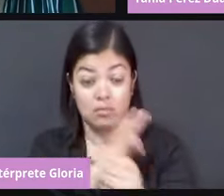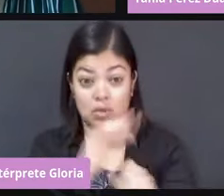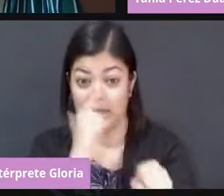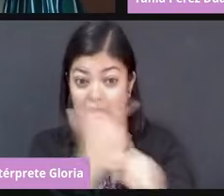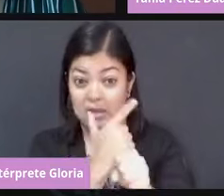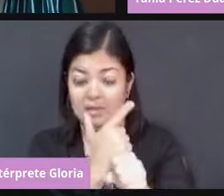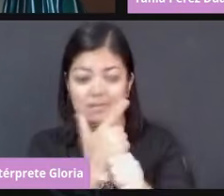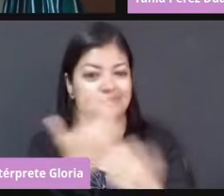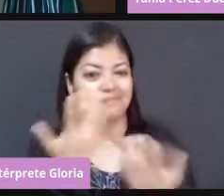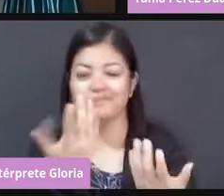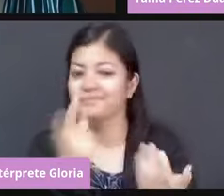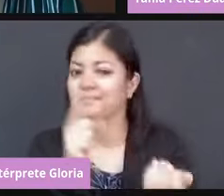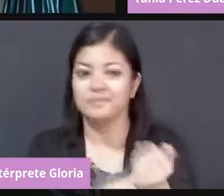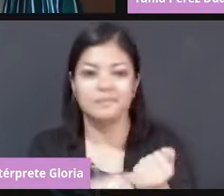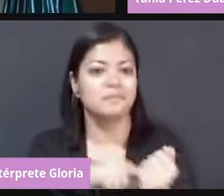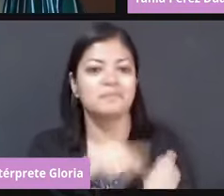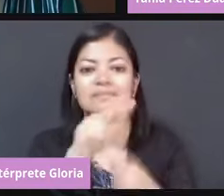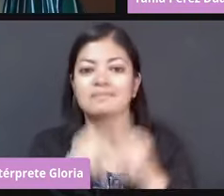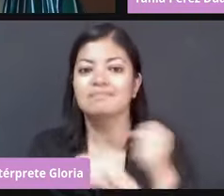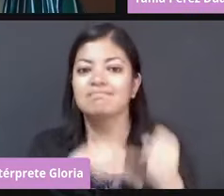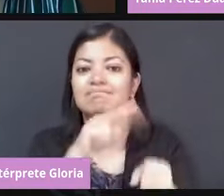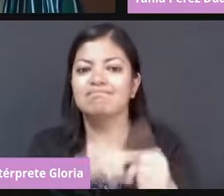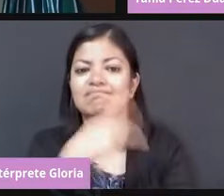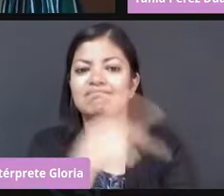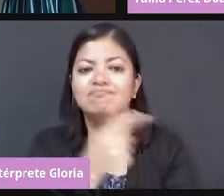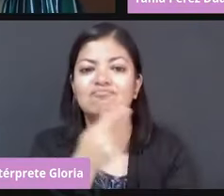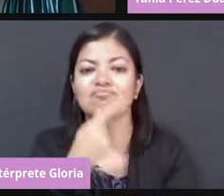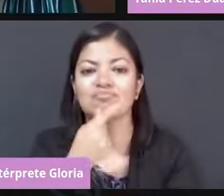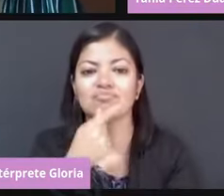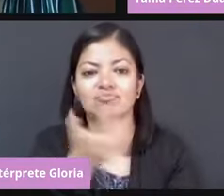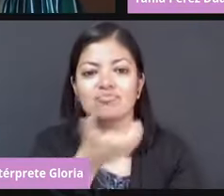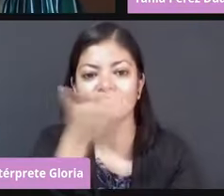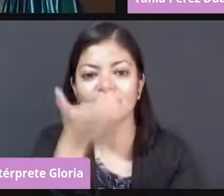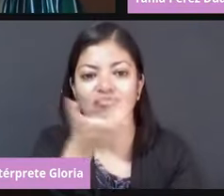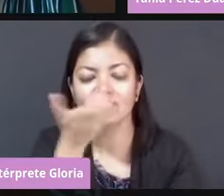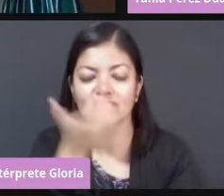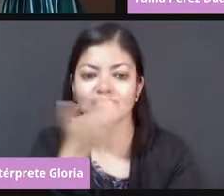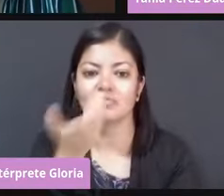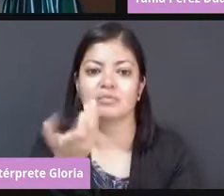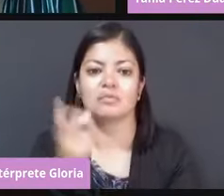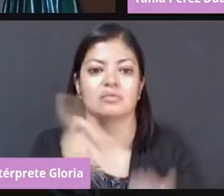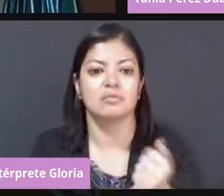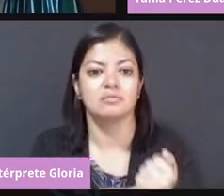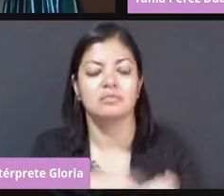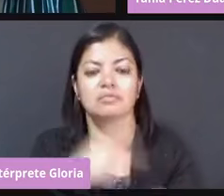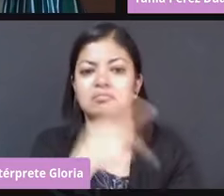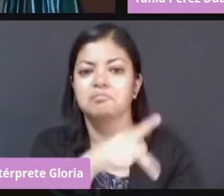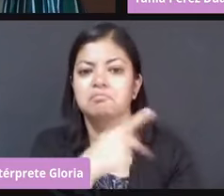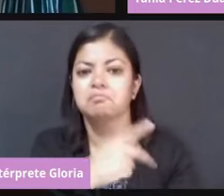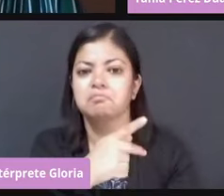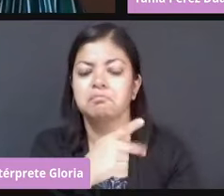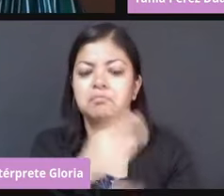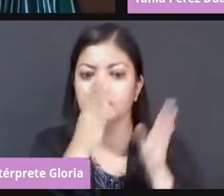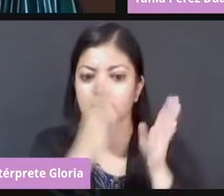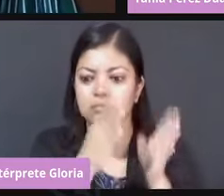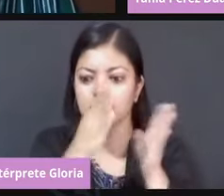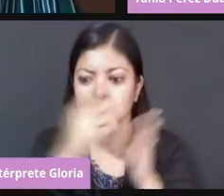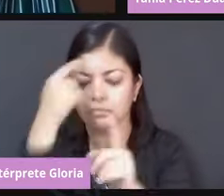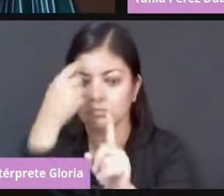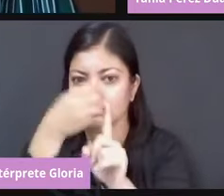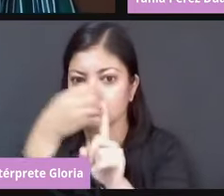es parte también de sus rutinas, de las cosas que normalmente, pues la estructura ayuda también mucho para